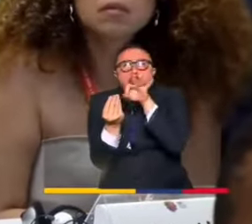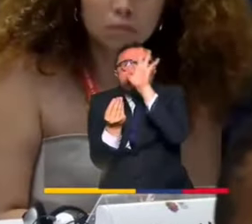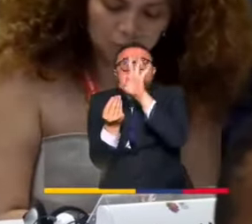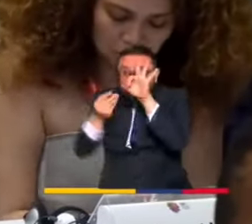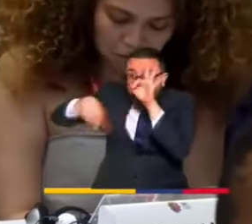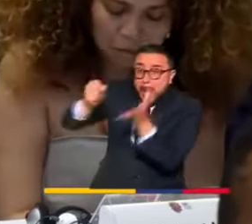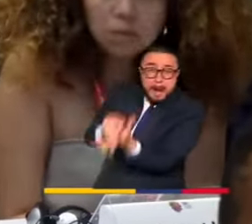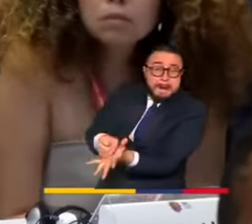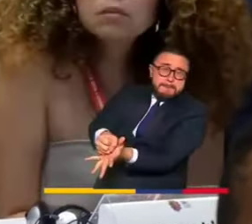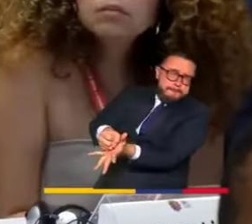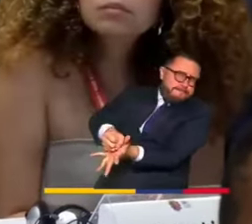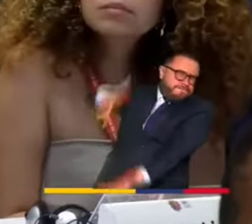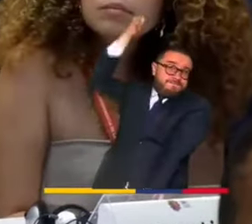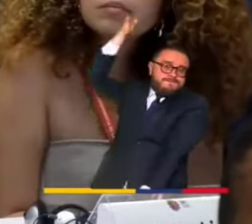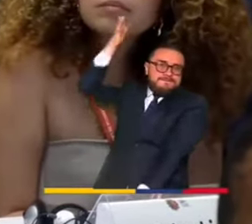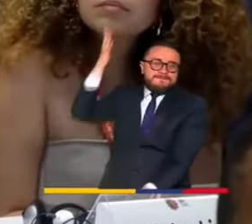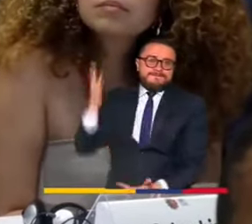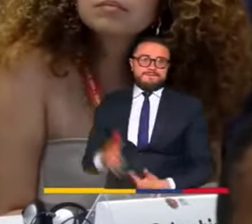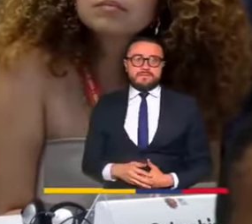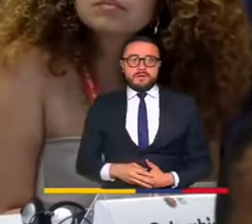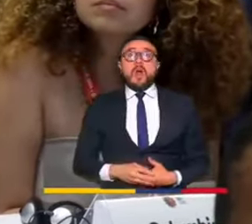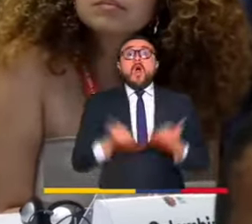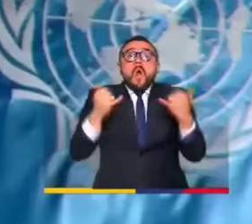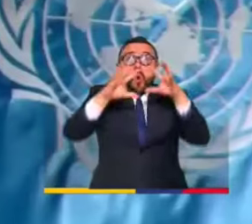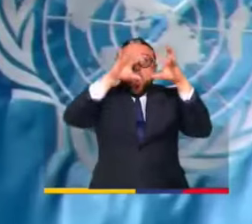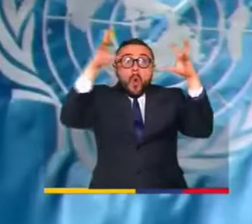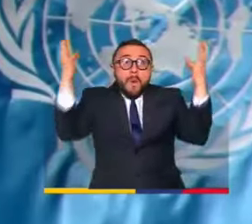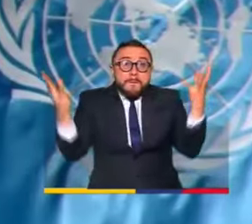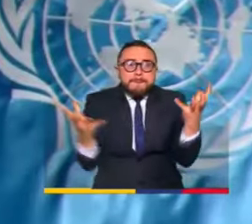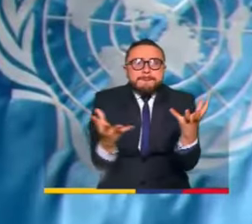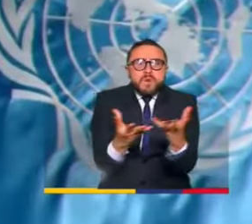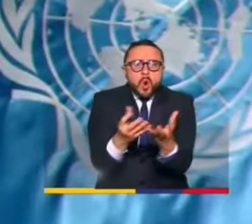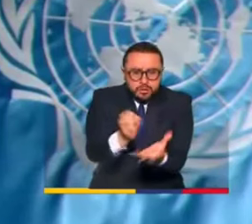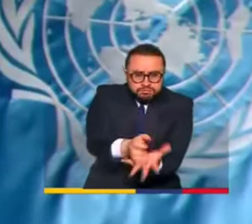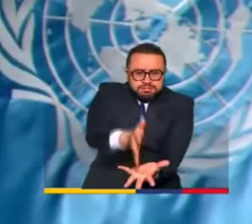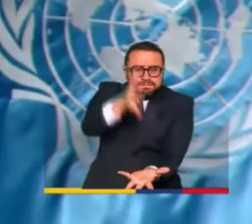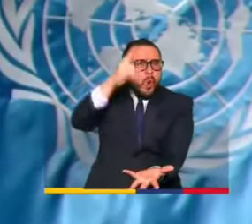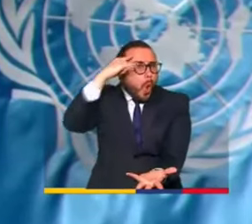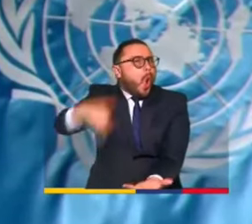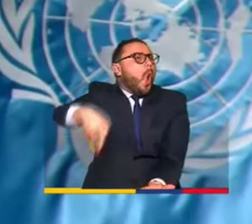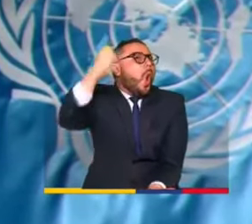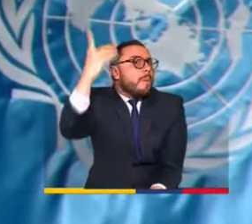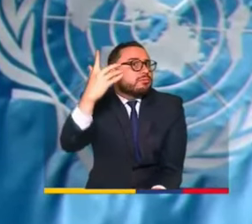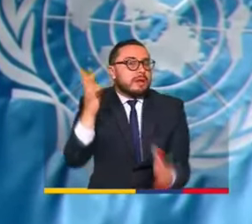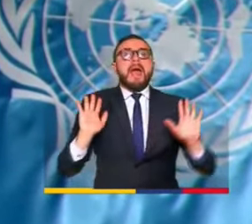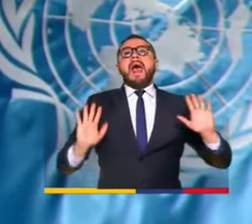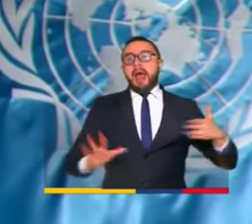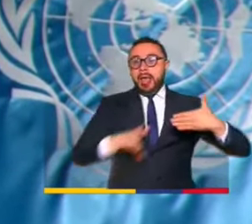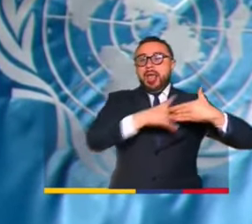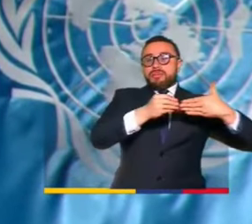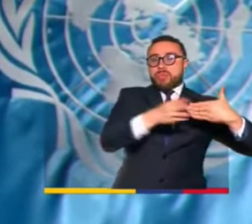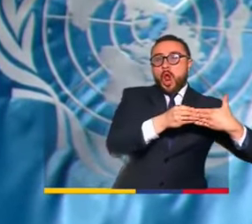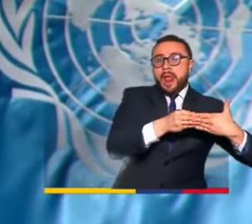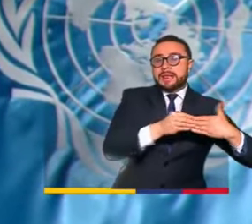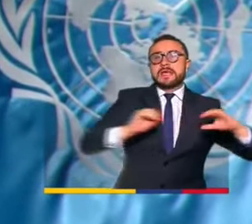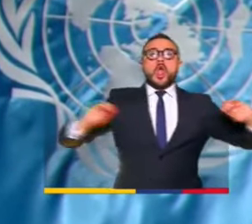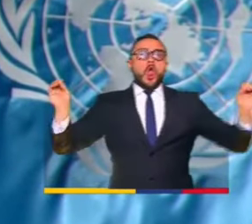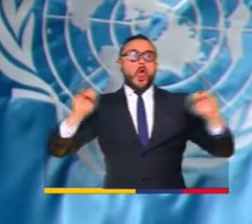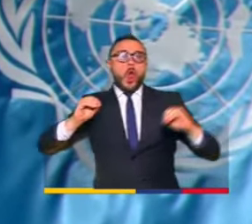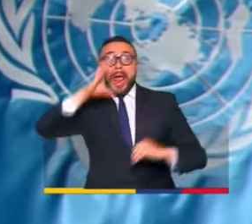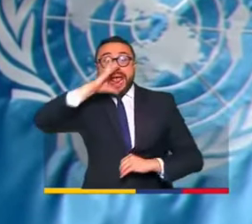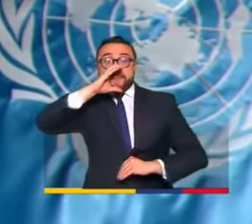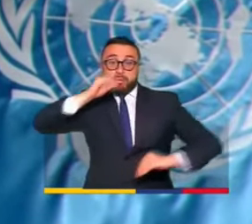mundo se mide hoy en dólares y en CO2 equivalente. Dólares y